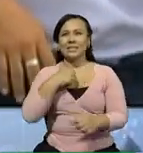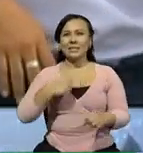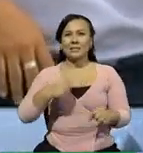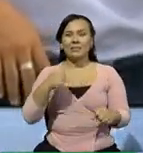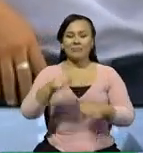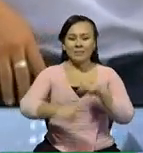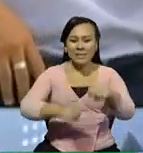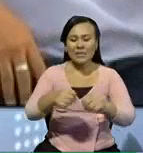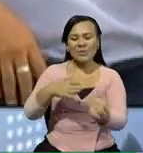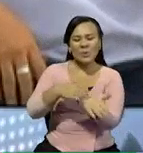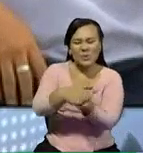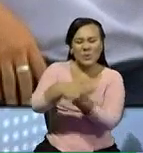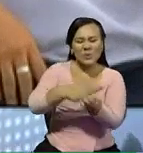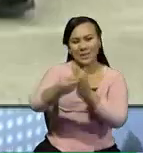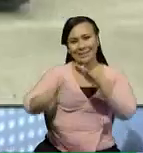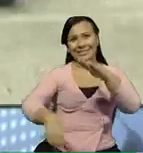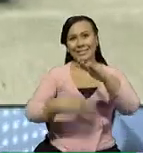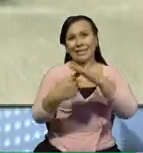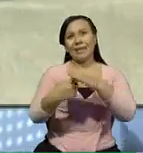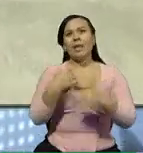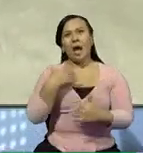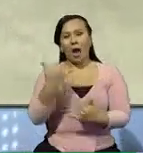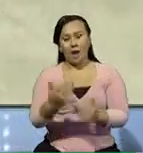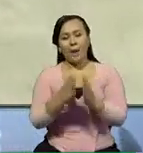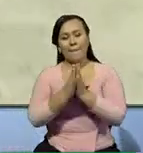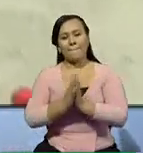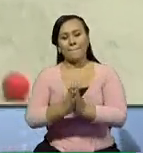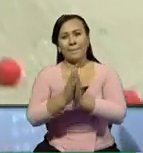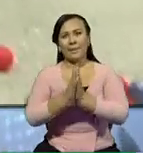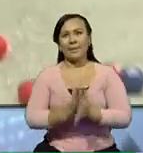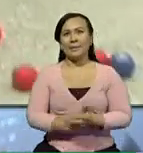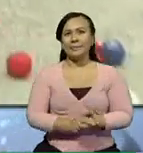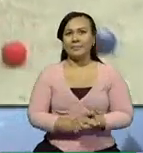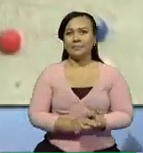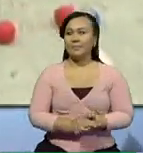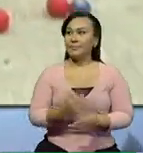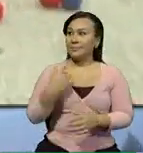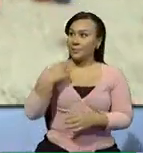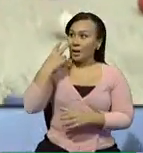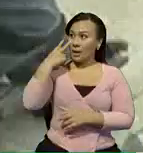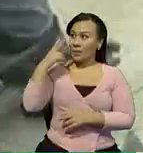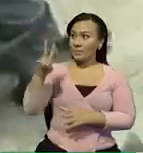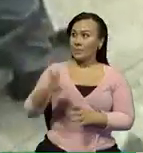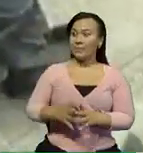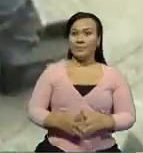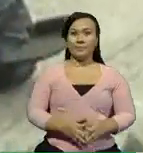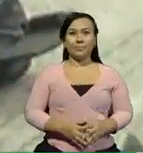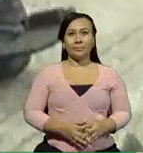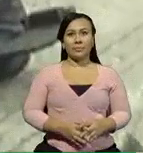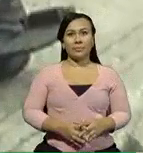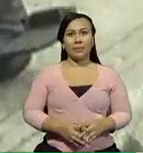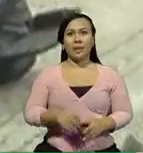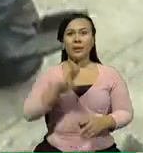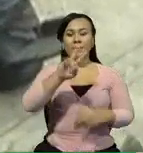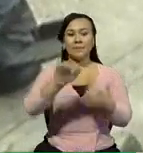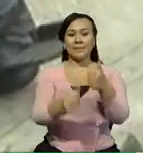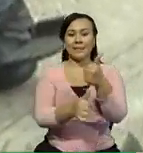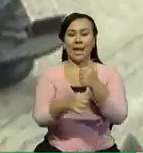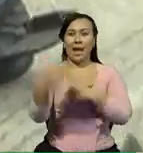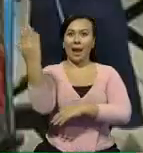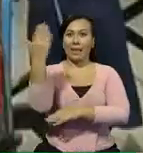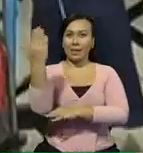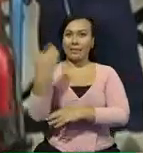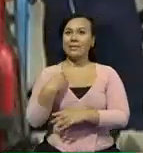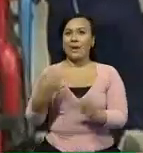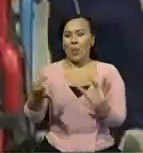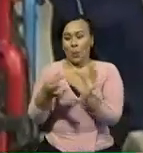raspando las bochas. Entonces hemos pedido que nos ayuden a mejorar, por favor, las canchas. La vicealcaldesa de Guayaquil